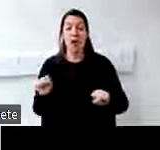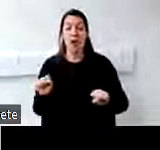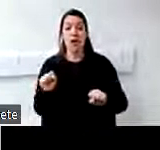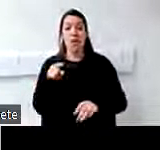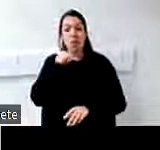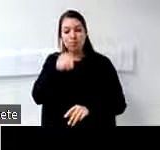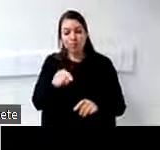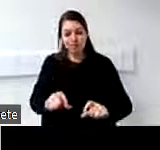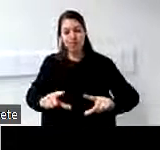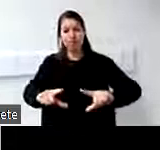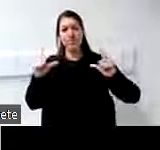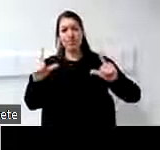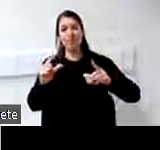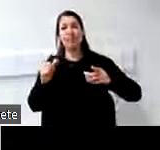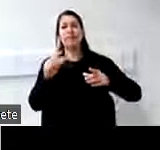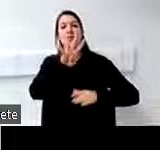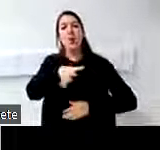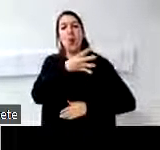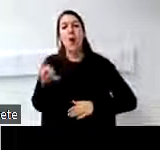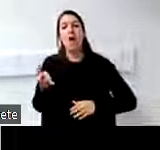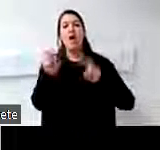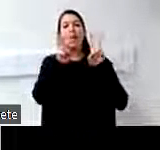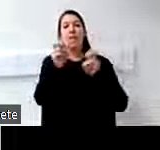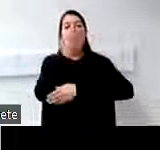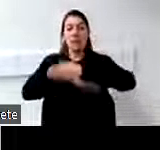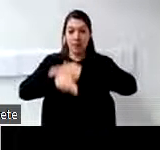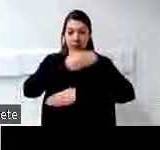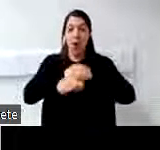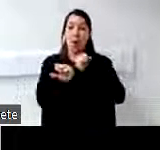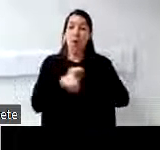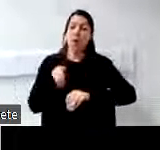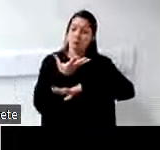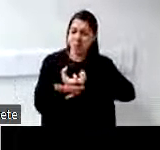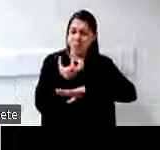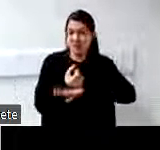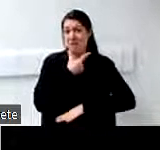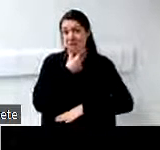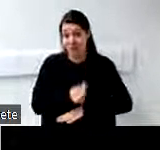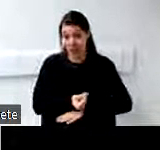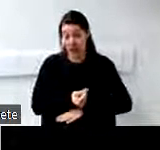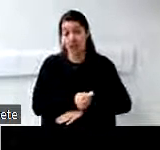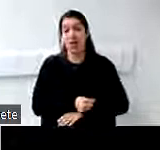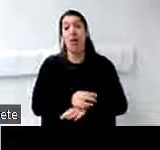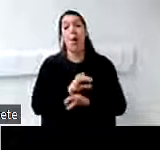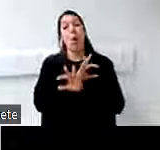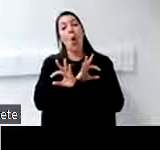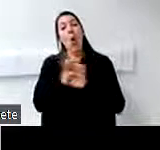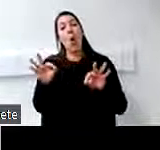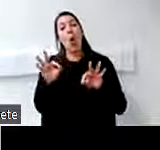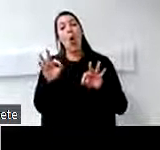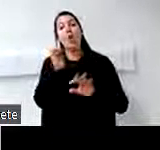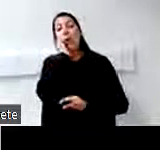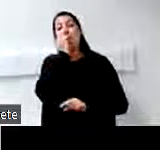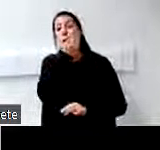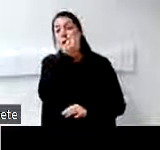la página del programa de discapacidad, en la página, la pueden bajar sencillamente. Si encuentran el código QR, los